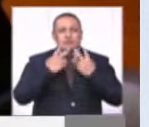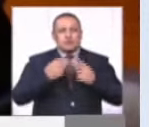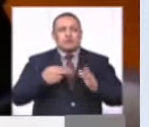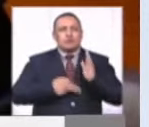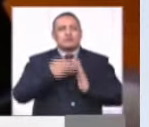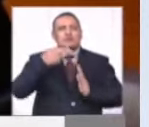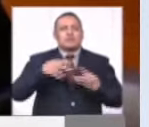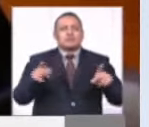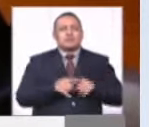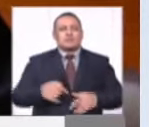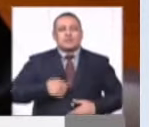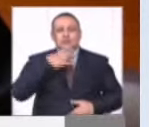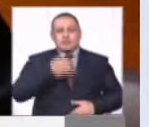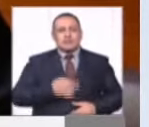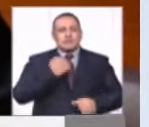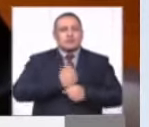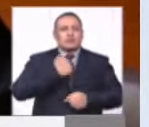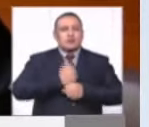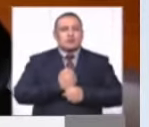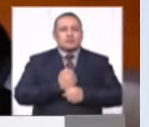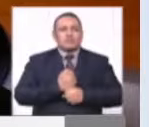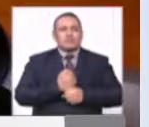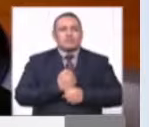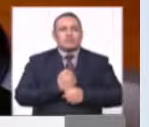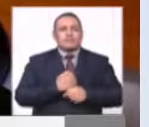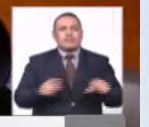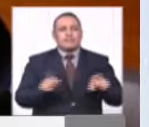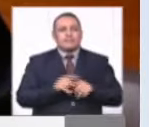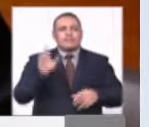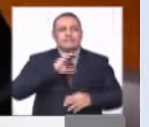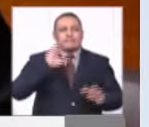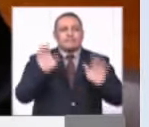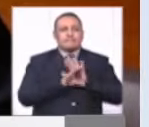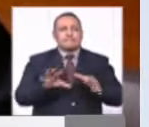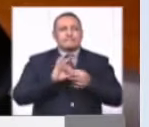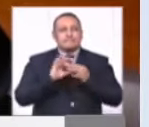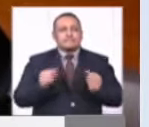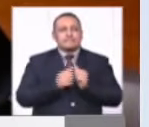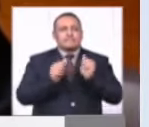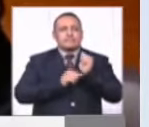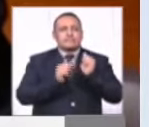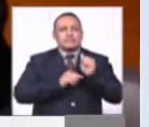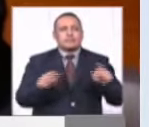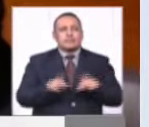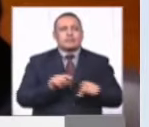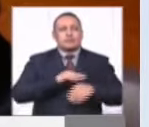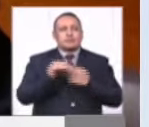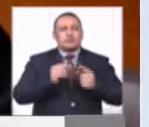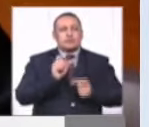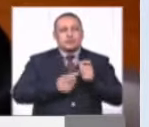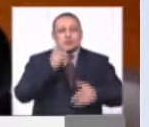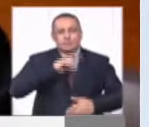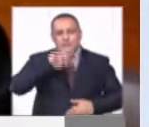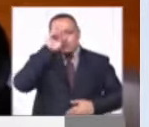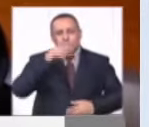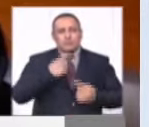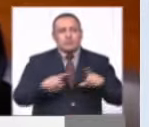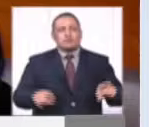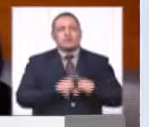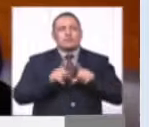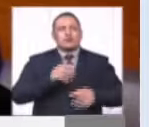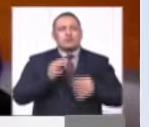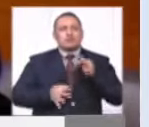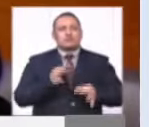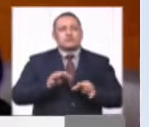honestidad, veracidad y trabajo. Busquemos la unidad y hermandad de todos los peruanos, pero con